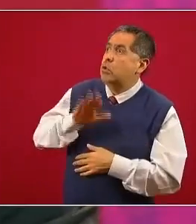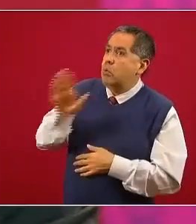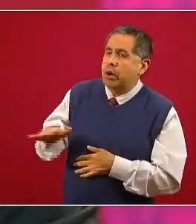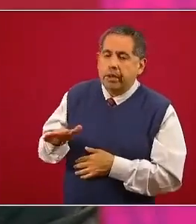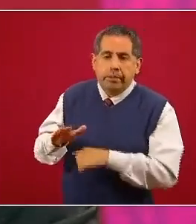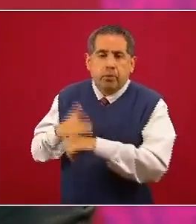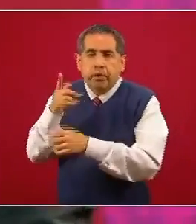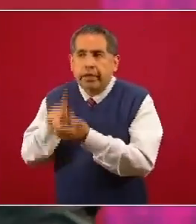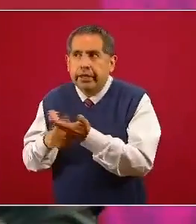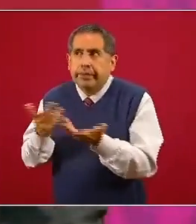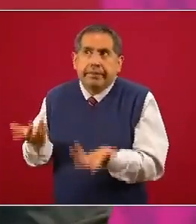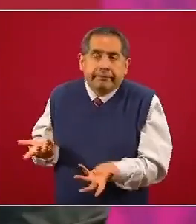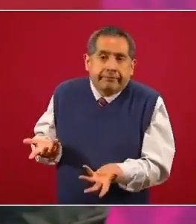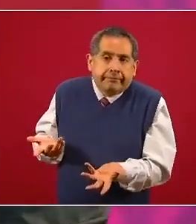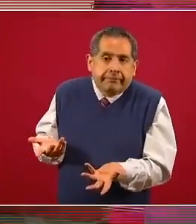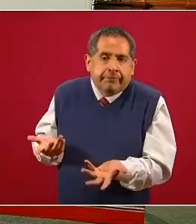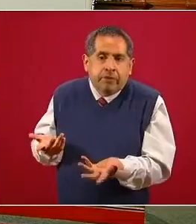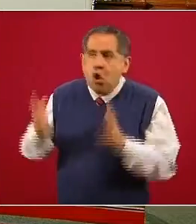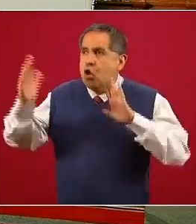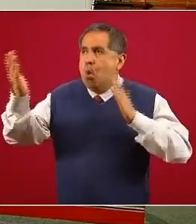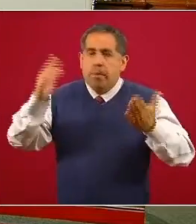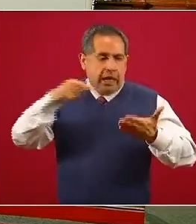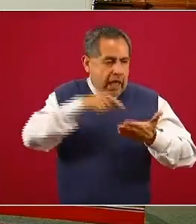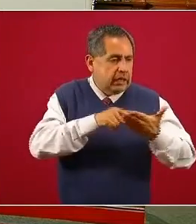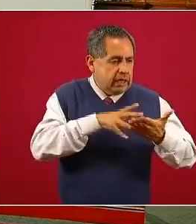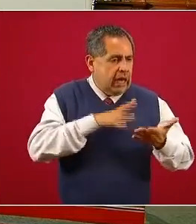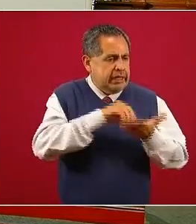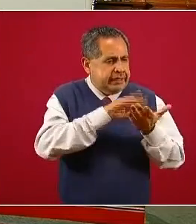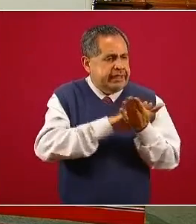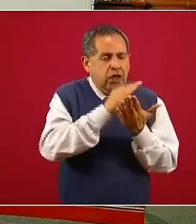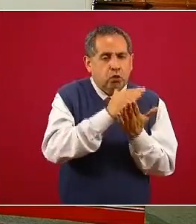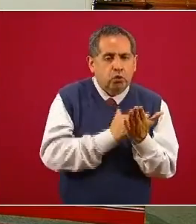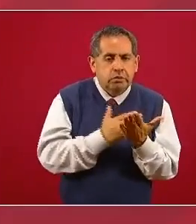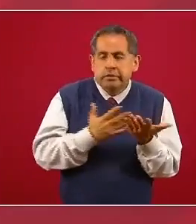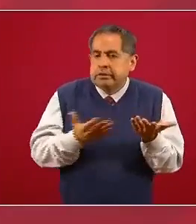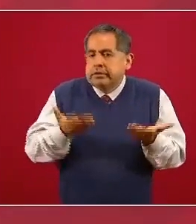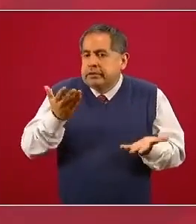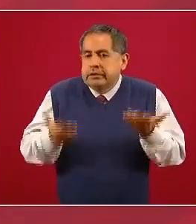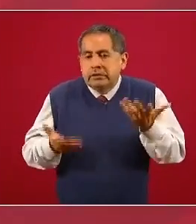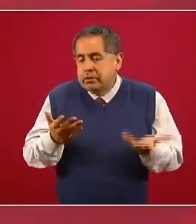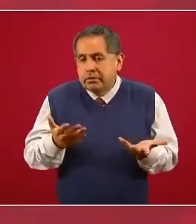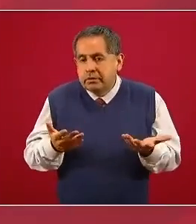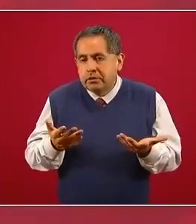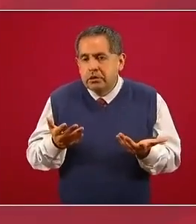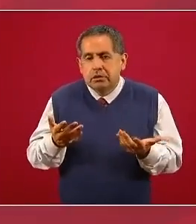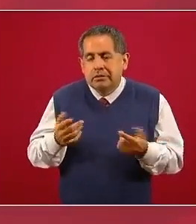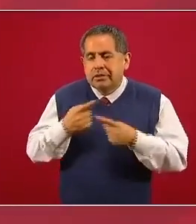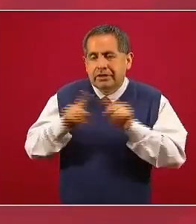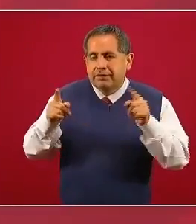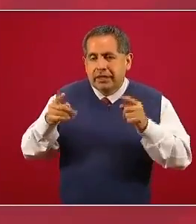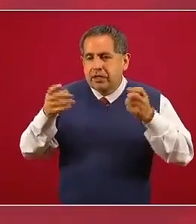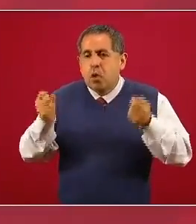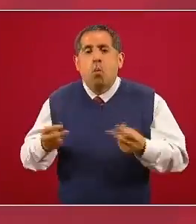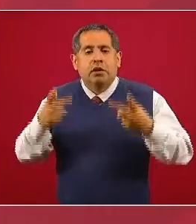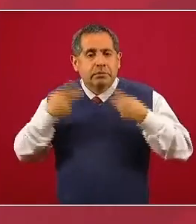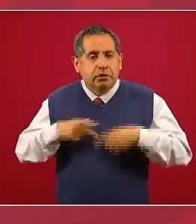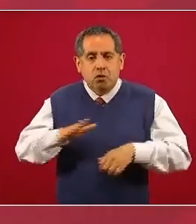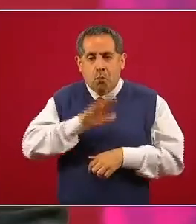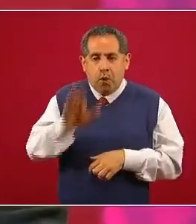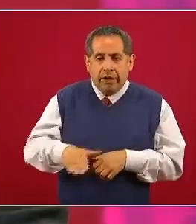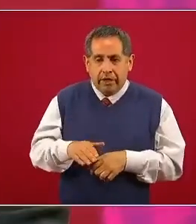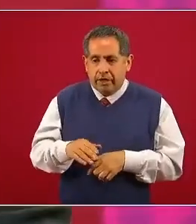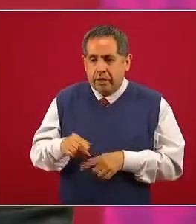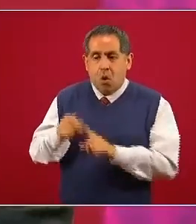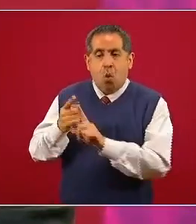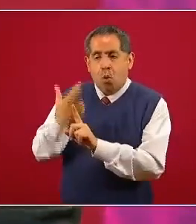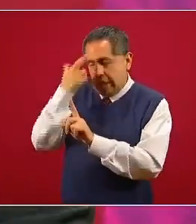por una causa de interés, comparadas con el conjunto de la población, o la letalidad de caso, número de personas que fallecen por